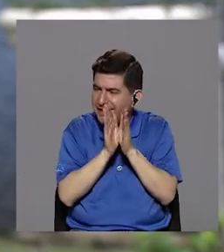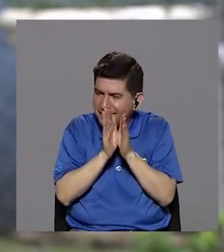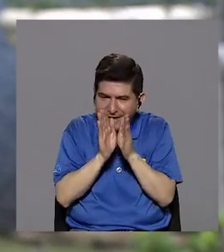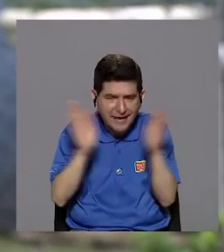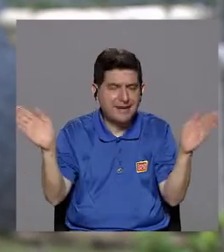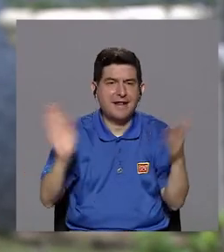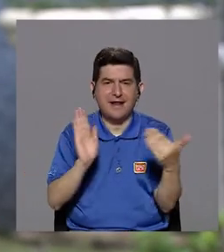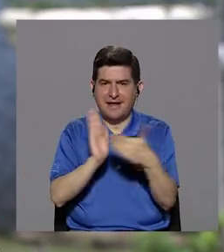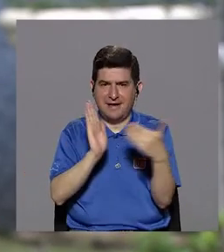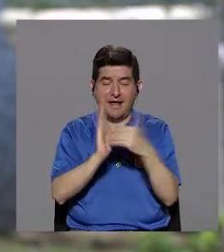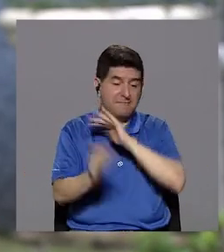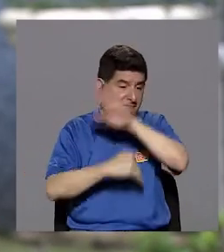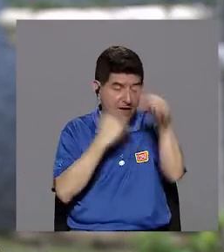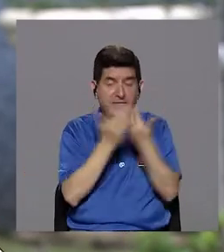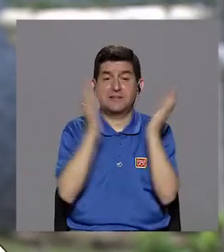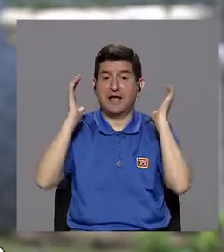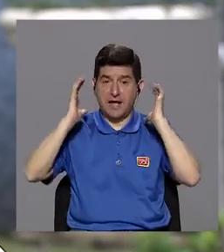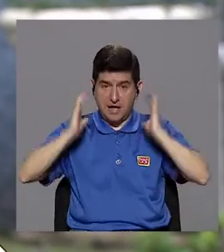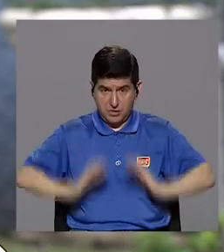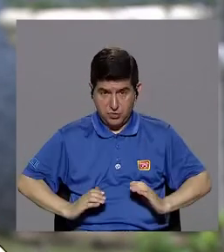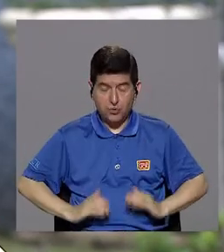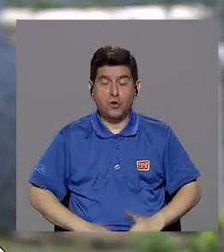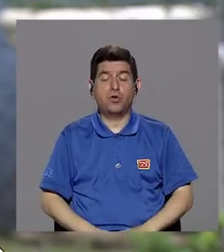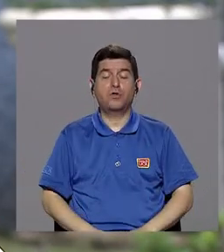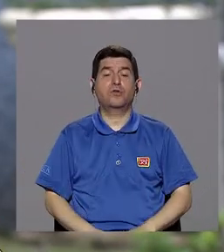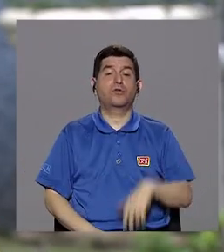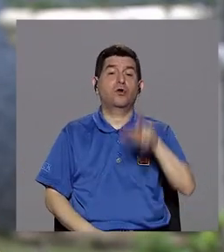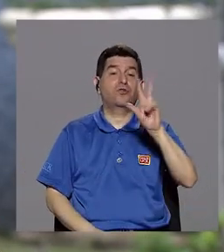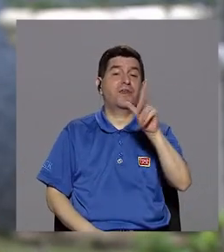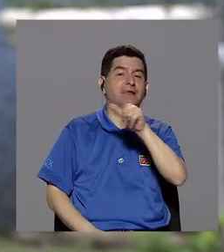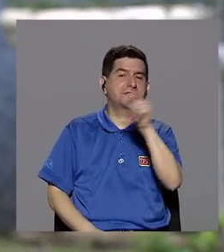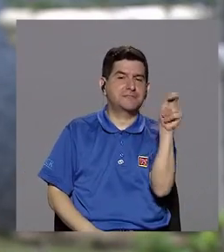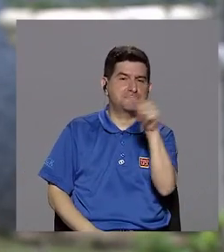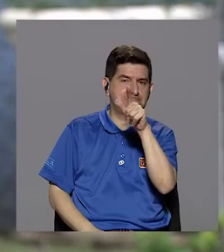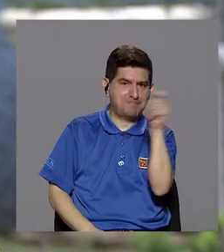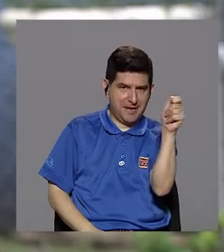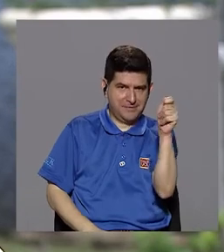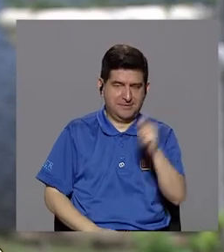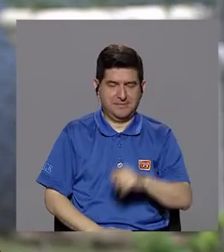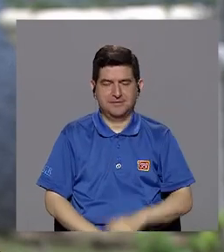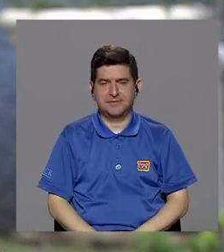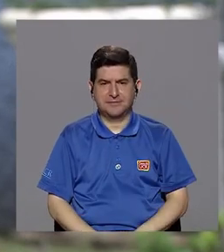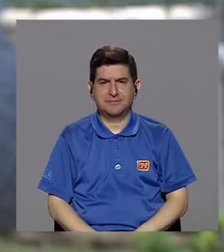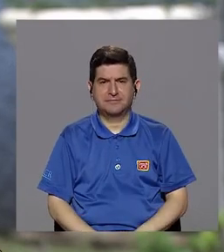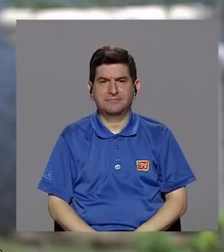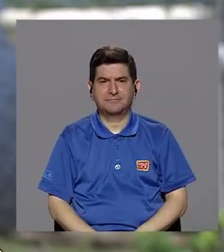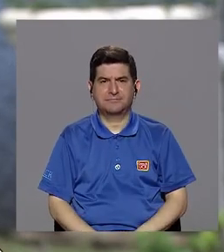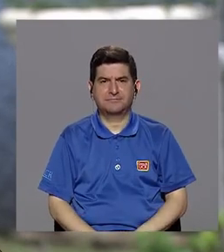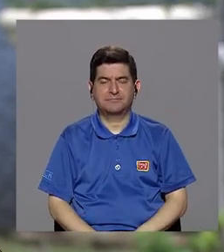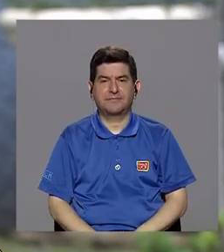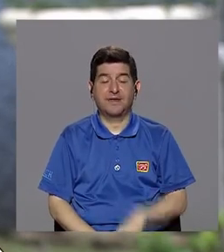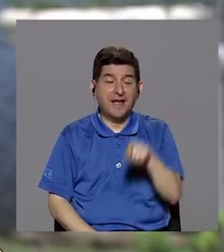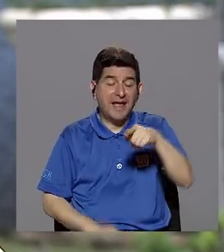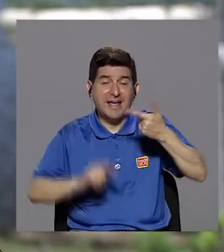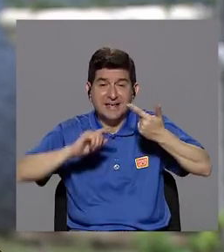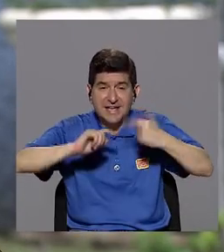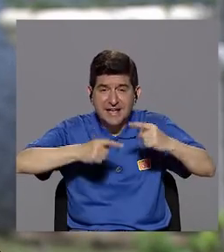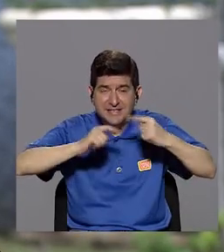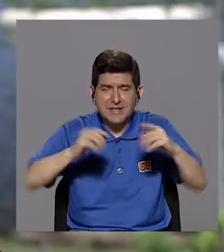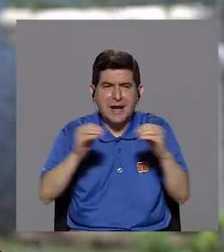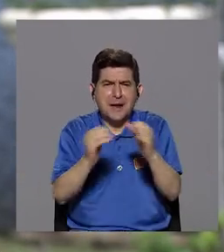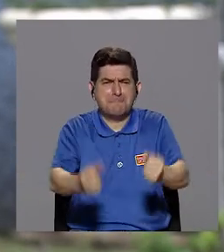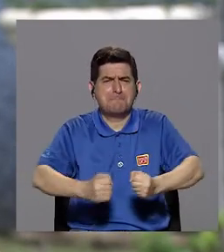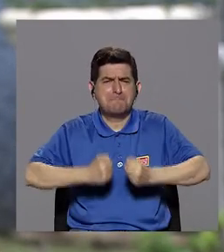generalizado que le afecta todo el cuerpo al menos por 3 meses, ¿verdad? Uh-huh. Y generalmente el dolor es